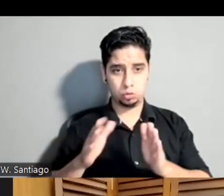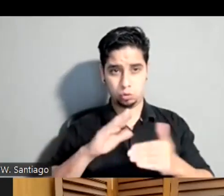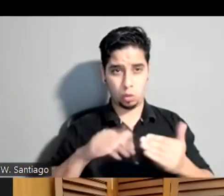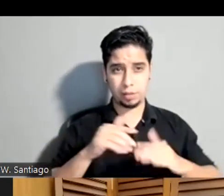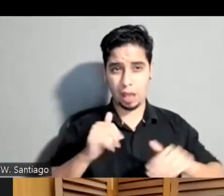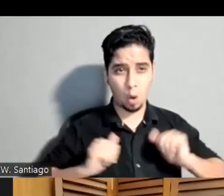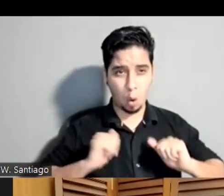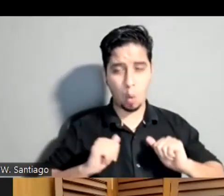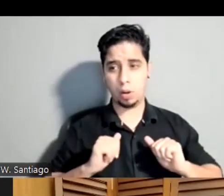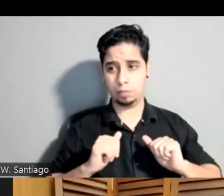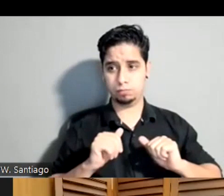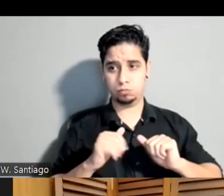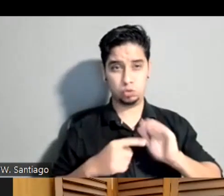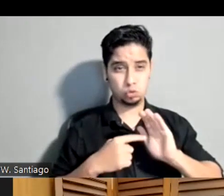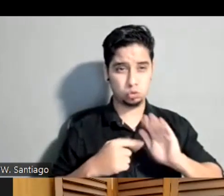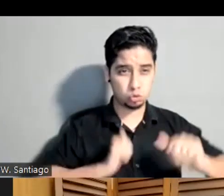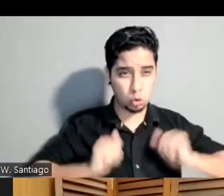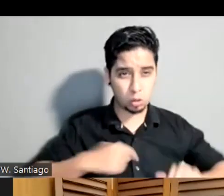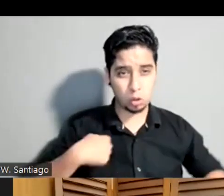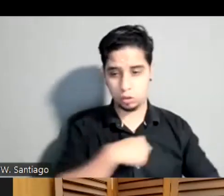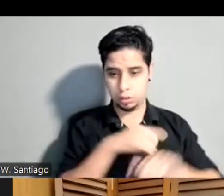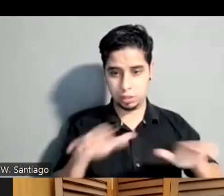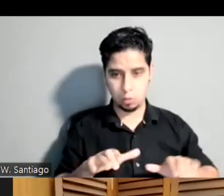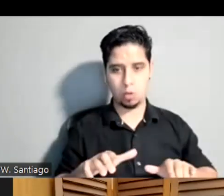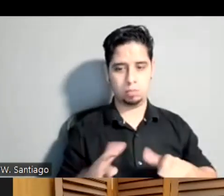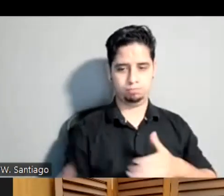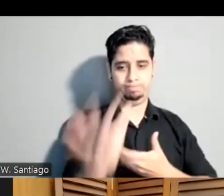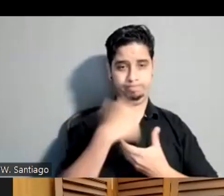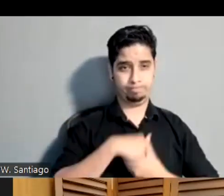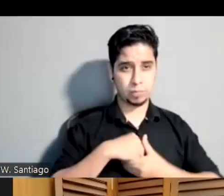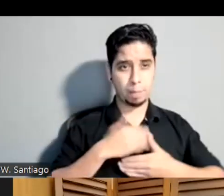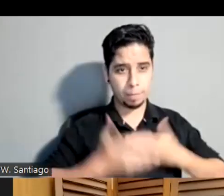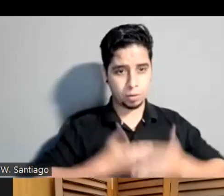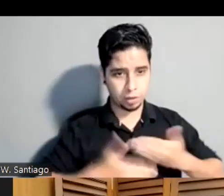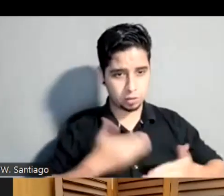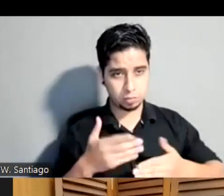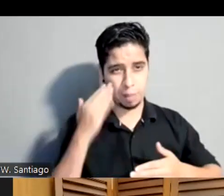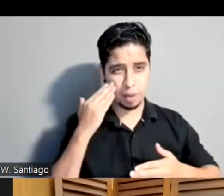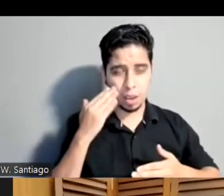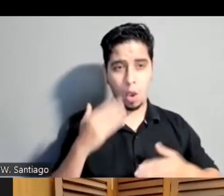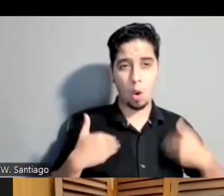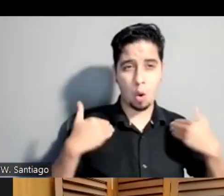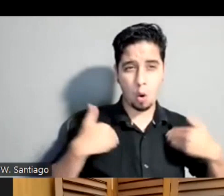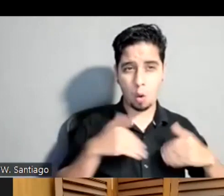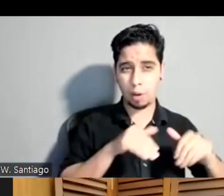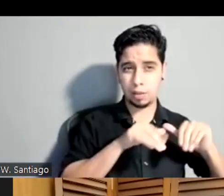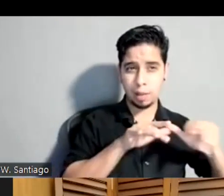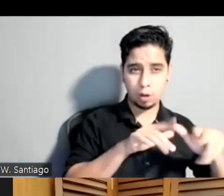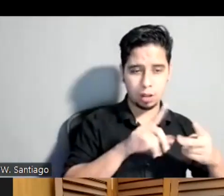hicimos y ir con ese proceso, ¿verdad? De la adolescente enamorada, la